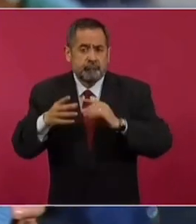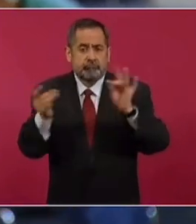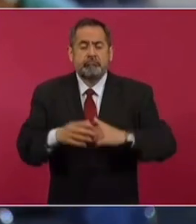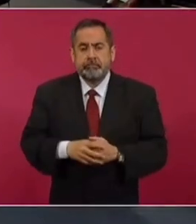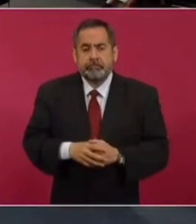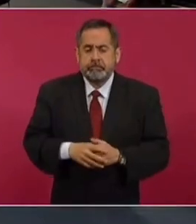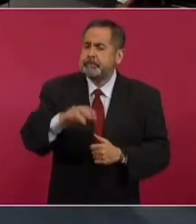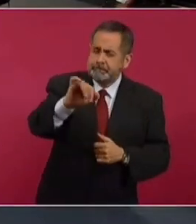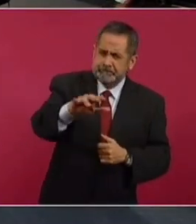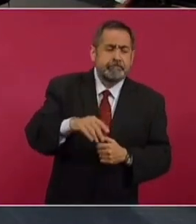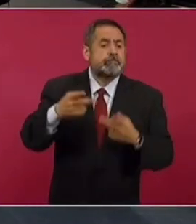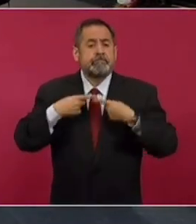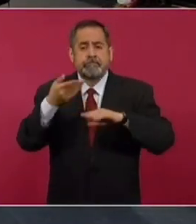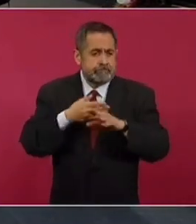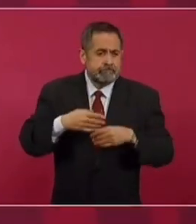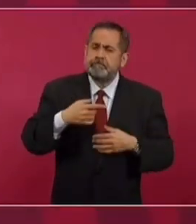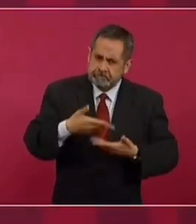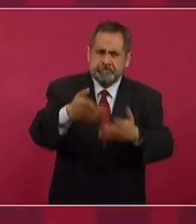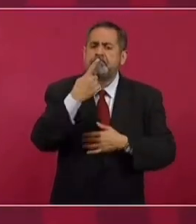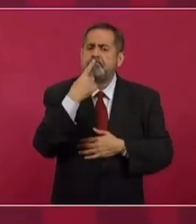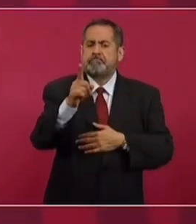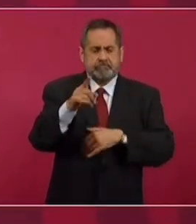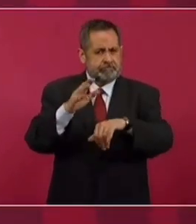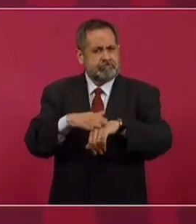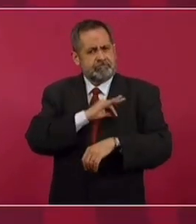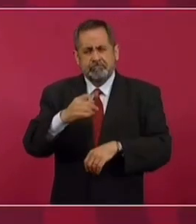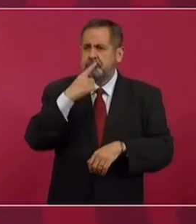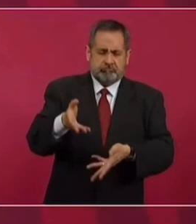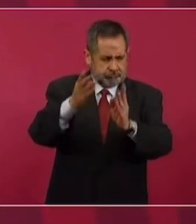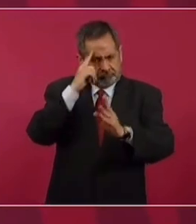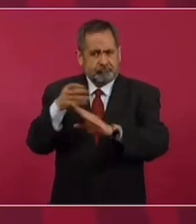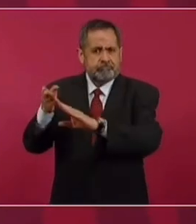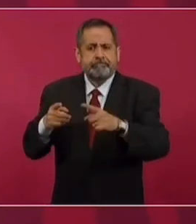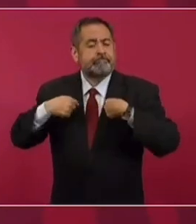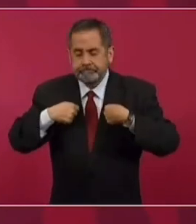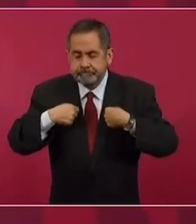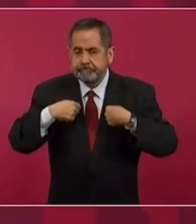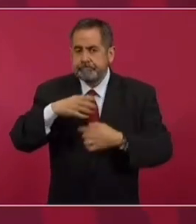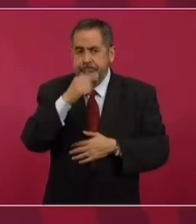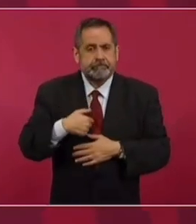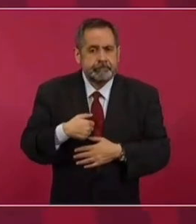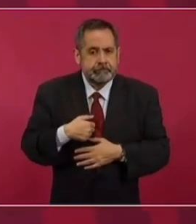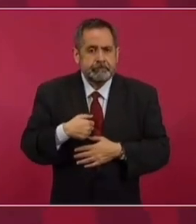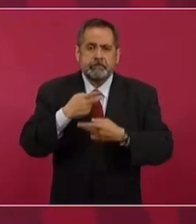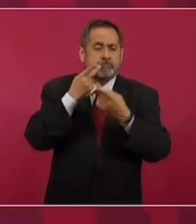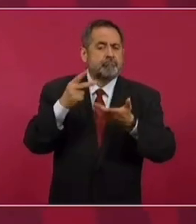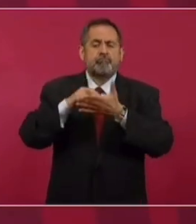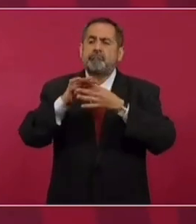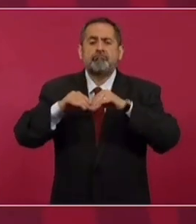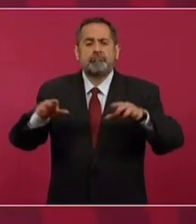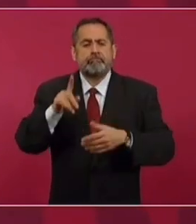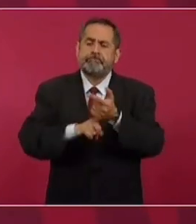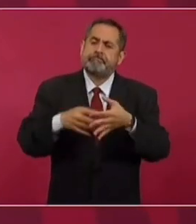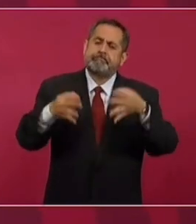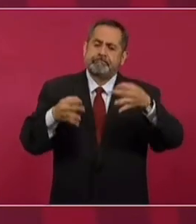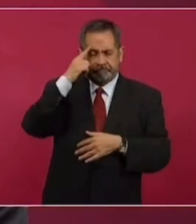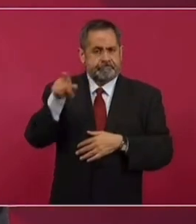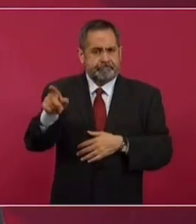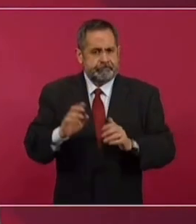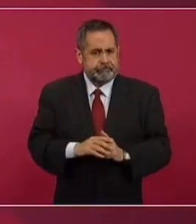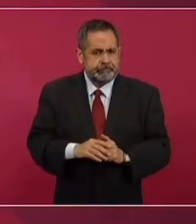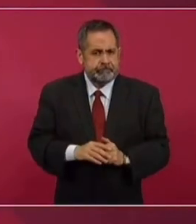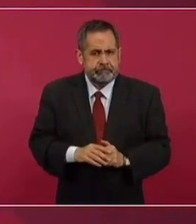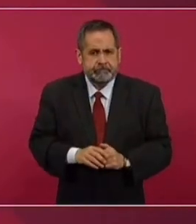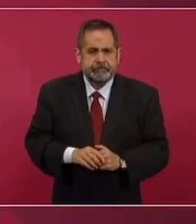los antes. Afectados lo hagan, que presenten denuncia. Pero yo no puedo pronunciarme. Se trata de un juicio